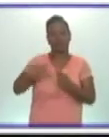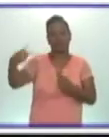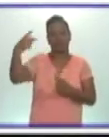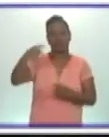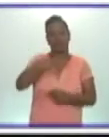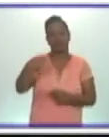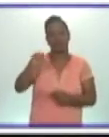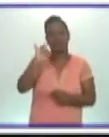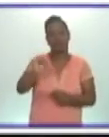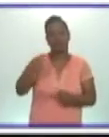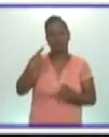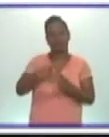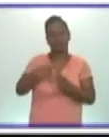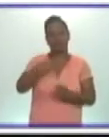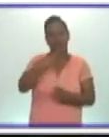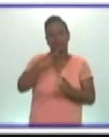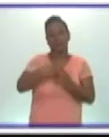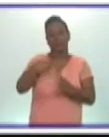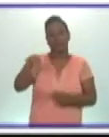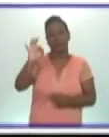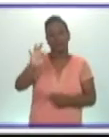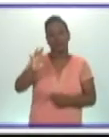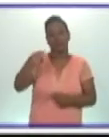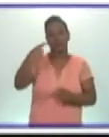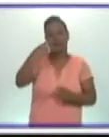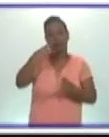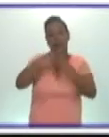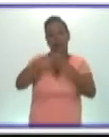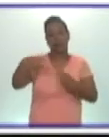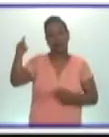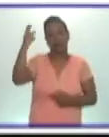hacer es sumar las x que tengan mayor potencia.